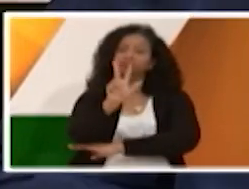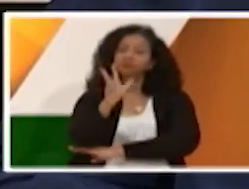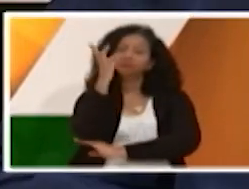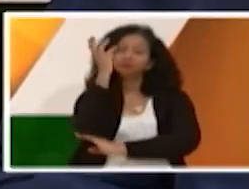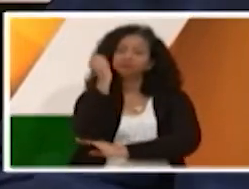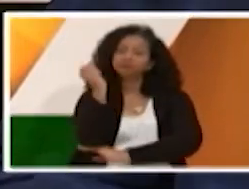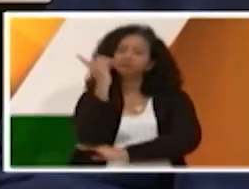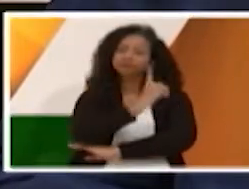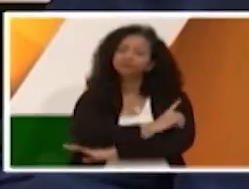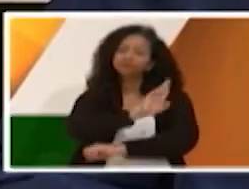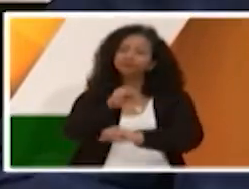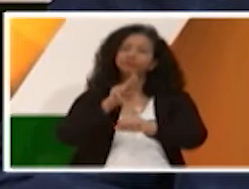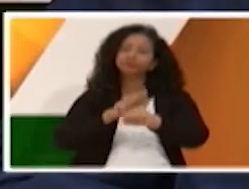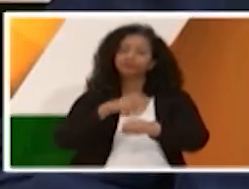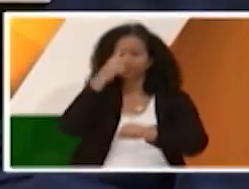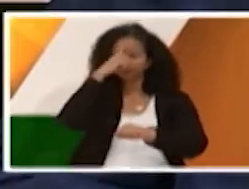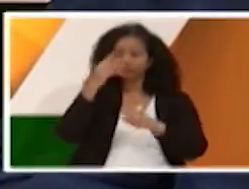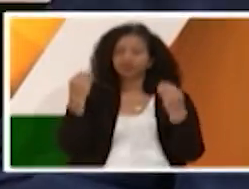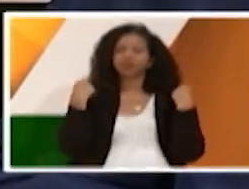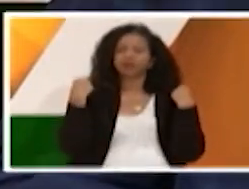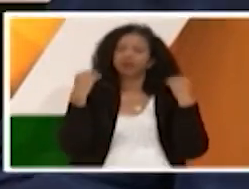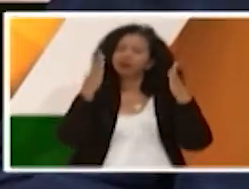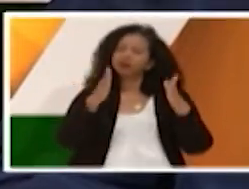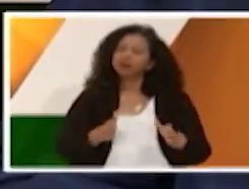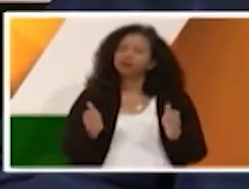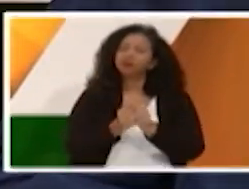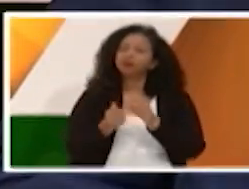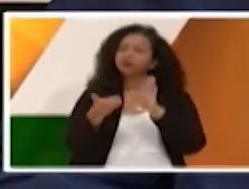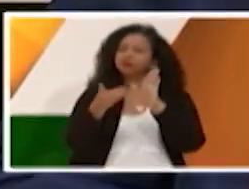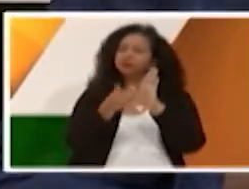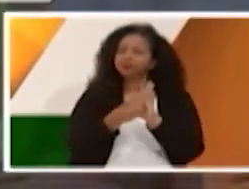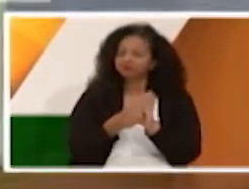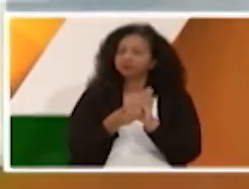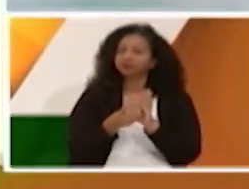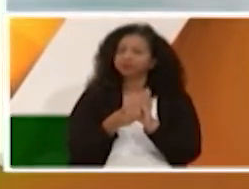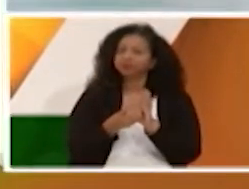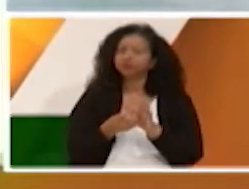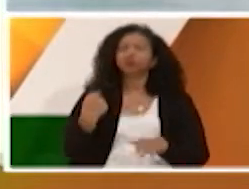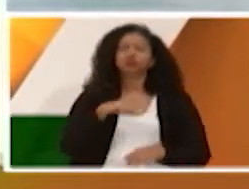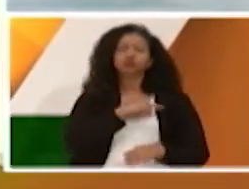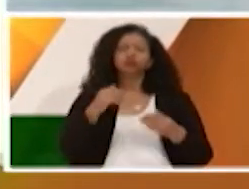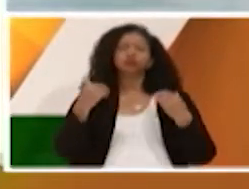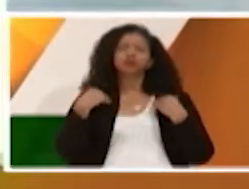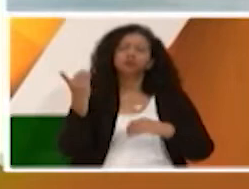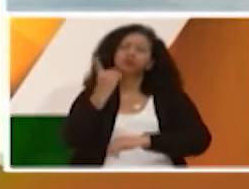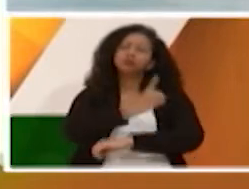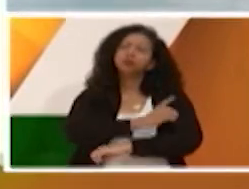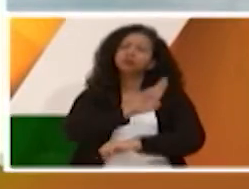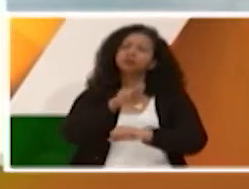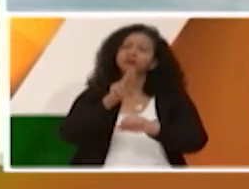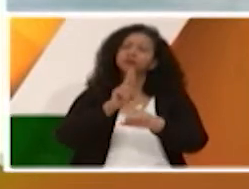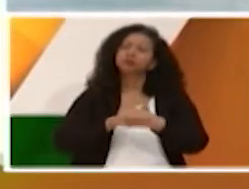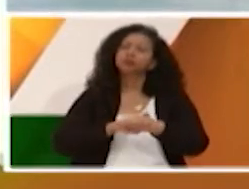Día Nacional del Atleta con Discapacidad. O sea, aquí tenemos el Día Nacional